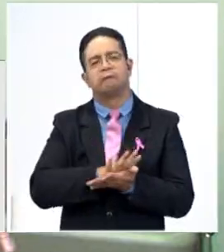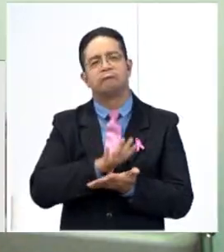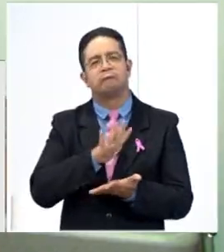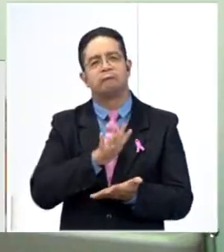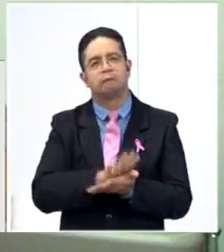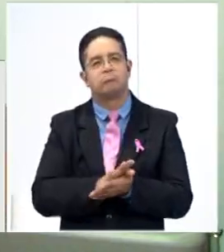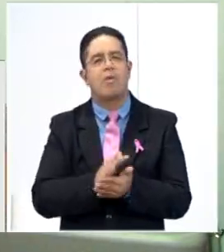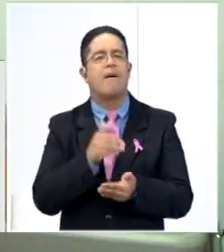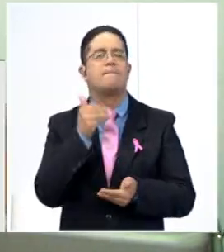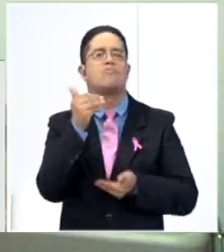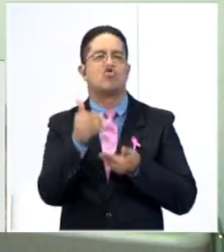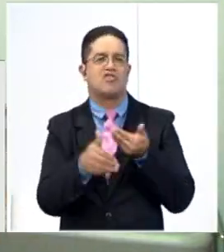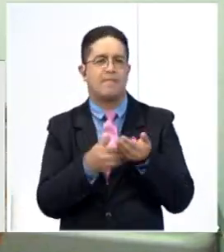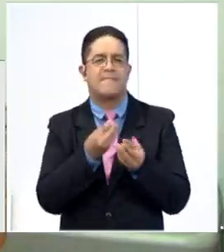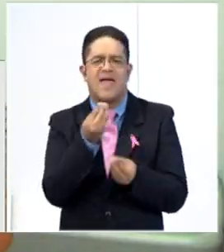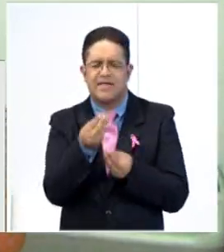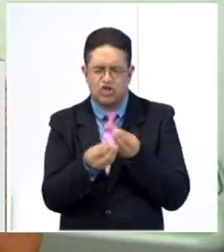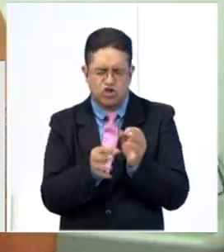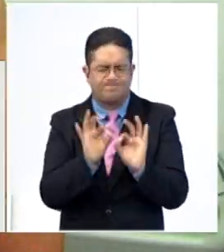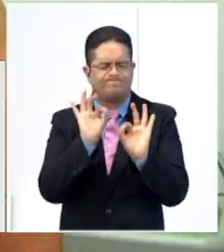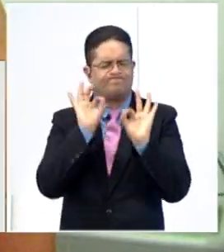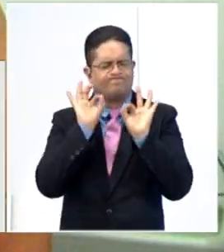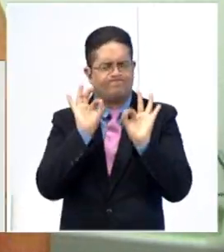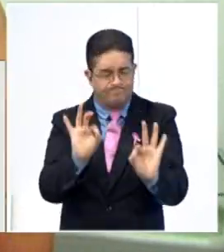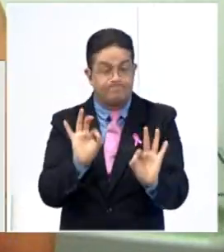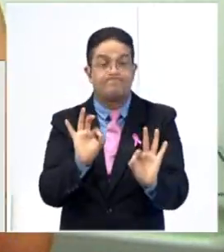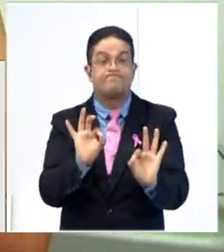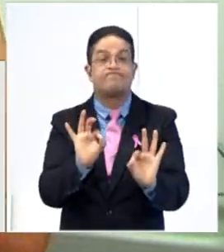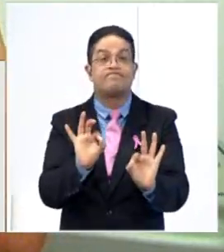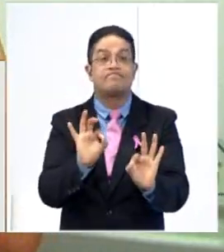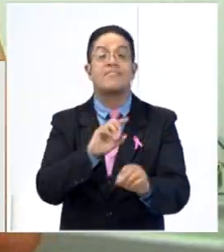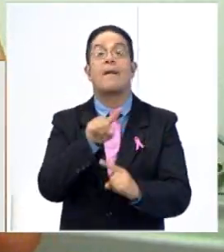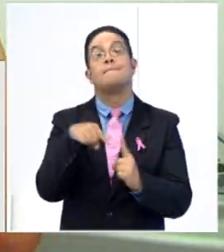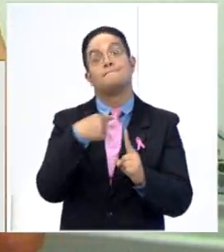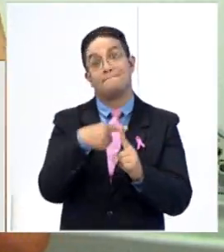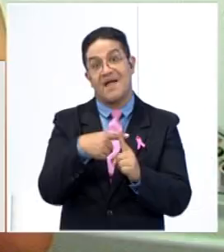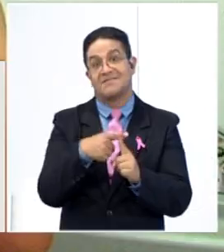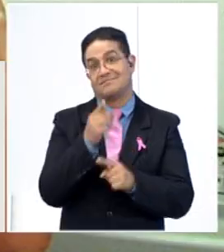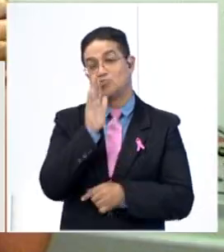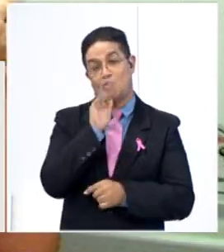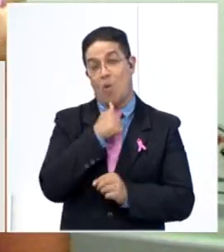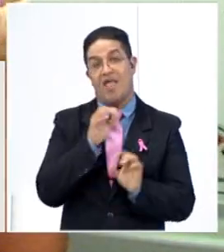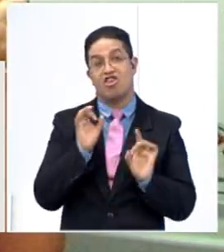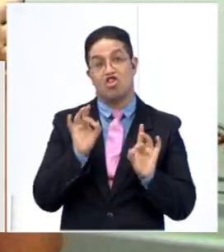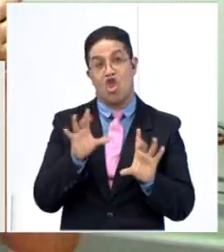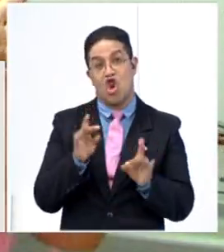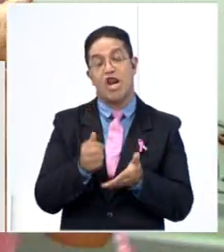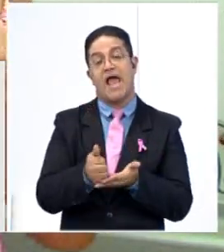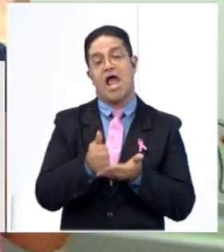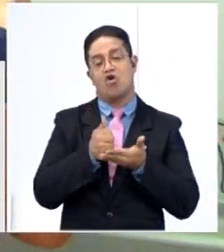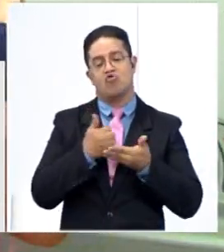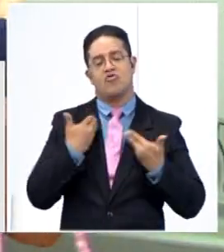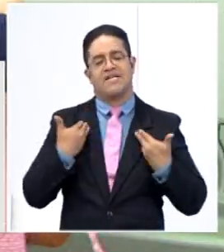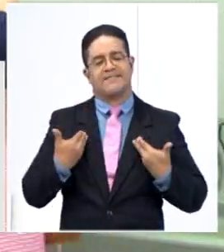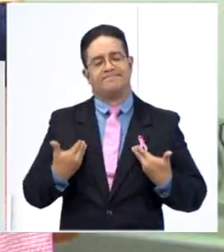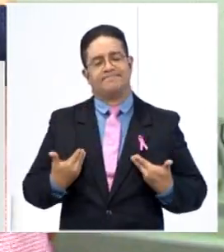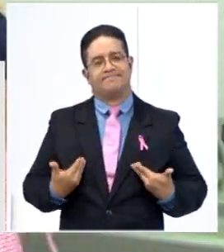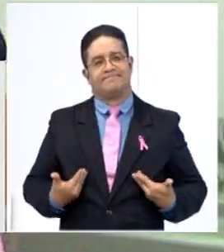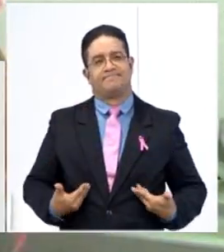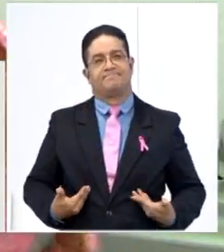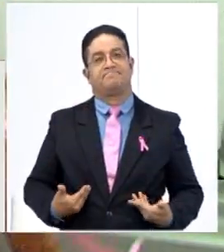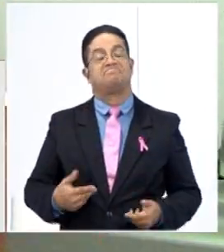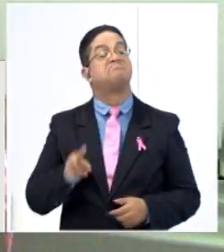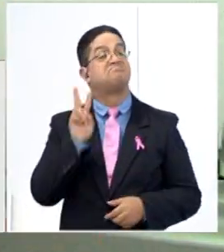un procedimiento bien ejecutado y además indoloro ayuda mucho más a relajarse esto, y qué bueno que lo estamos